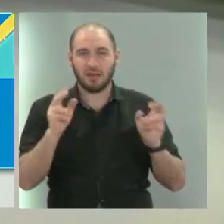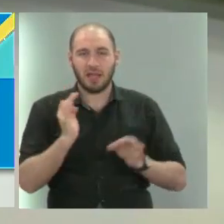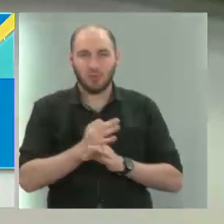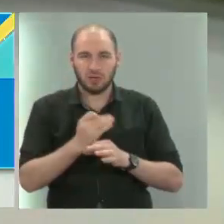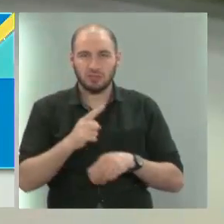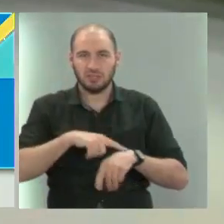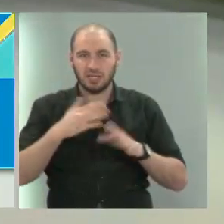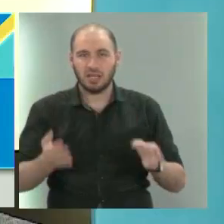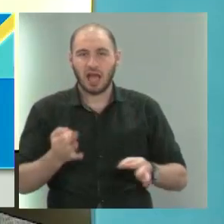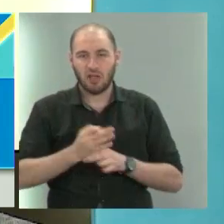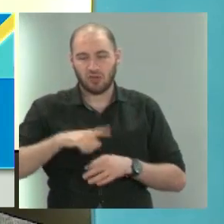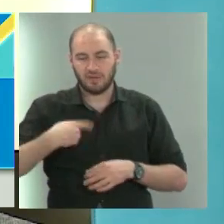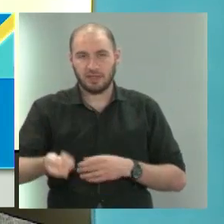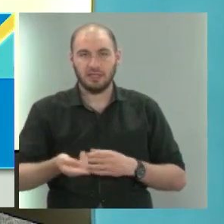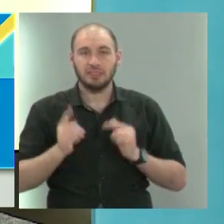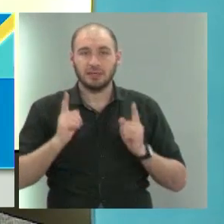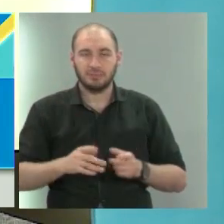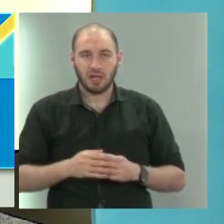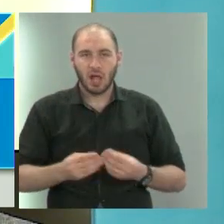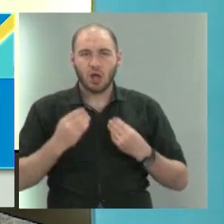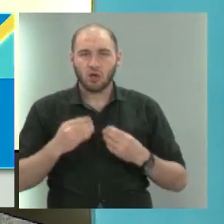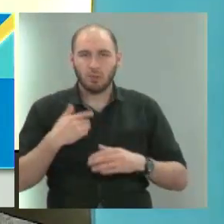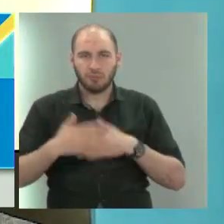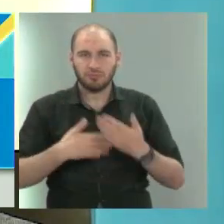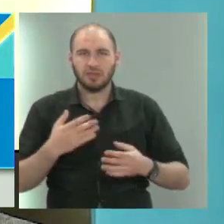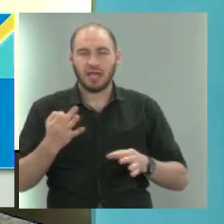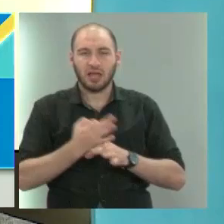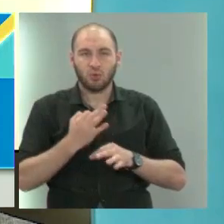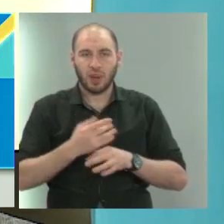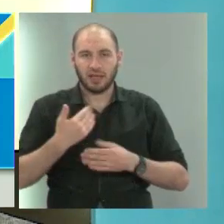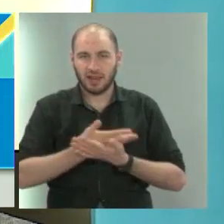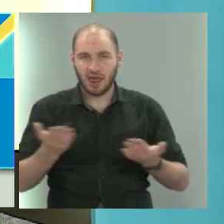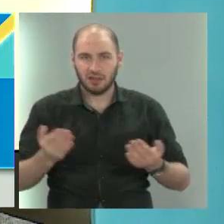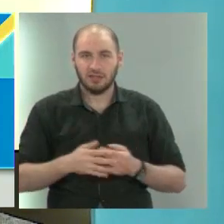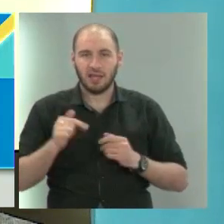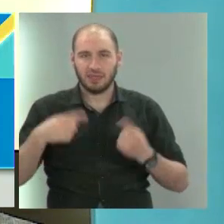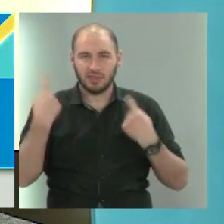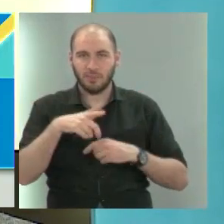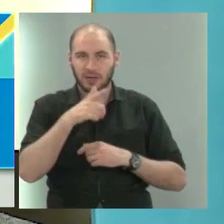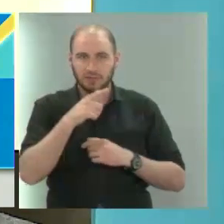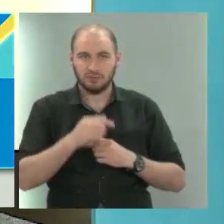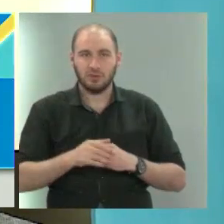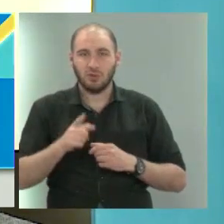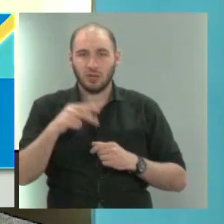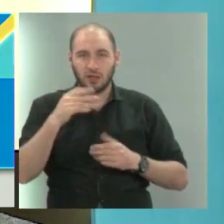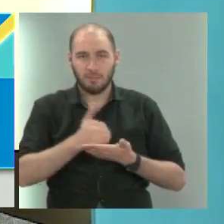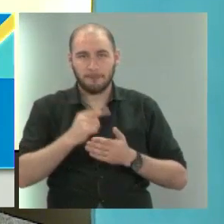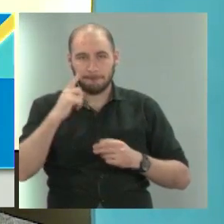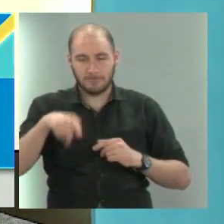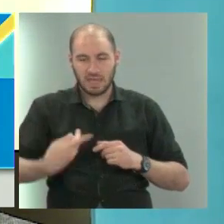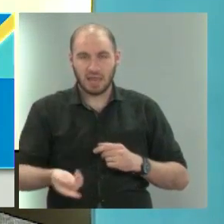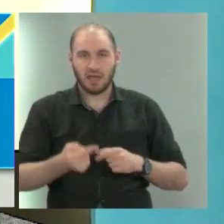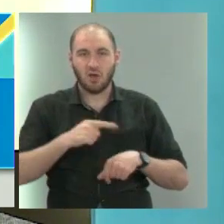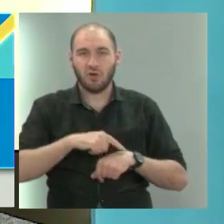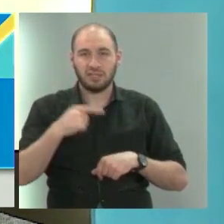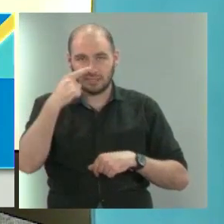del ciclo lectivo del año que viene y también de cómo funciona el sistema educativo en general. Esto fue Distintos Parecidos. A ustedes los esperamos mañana